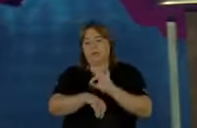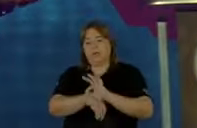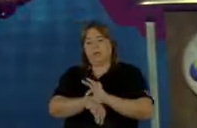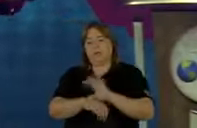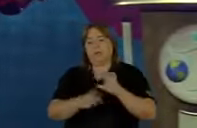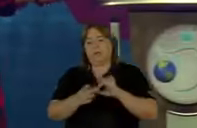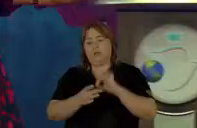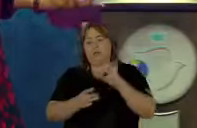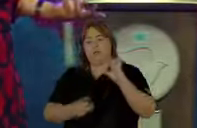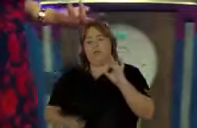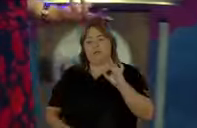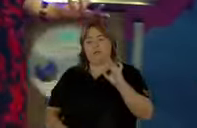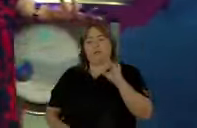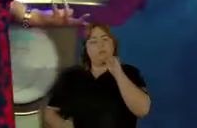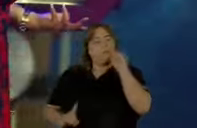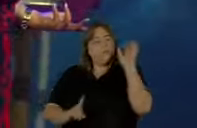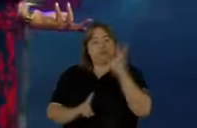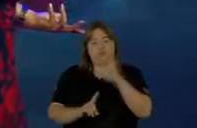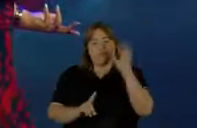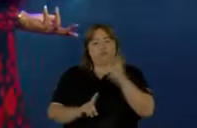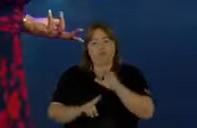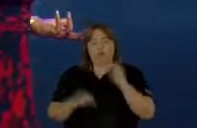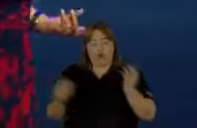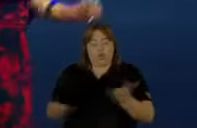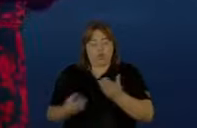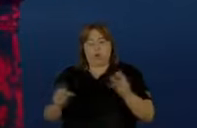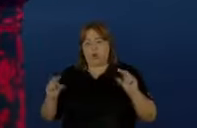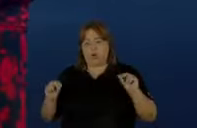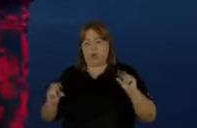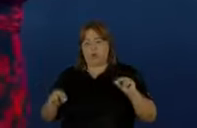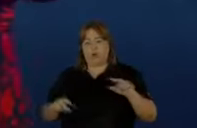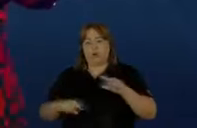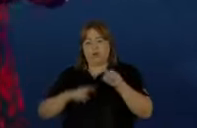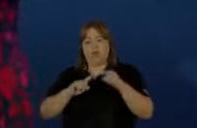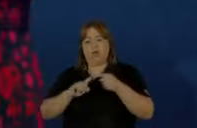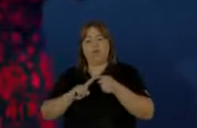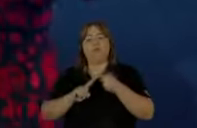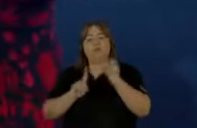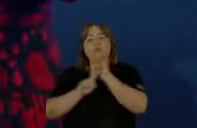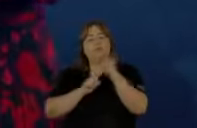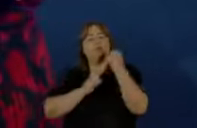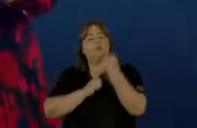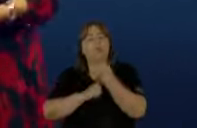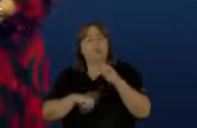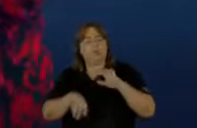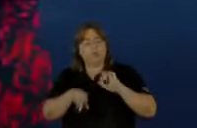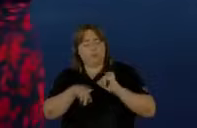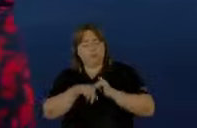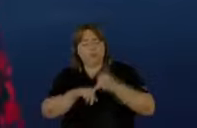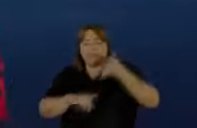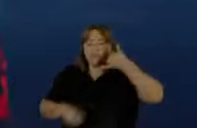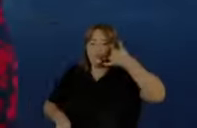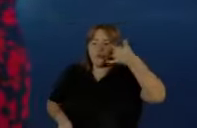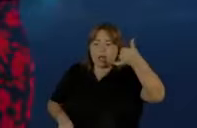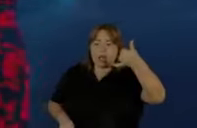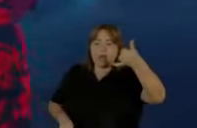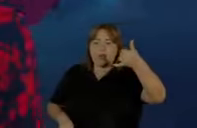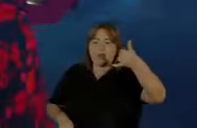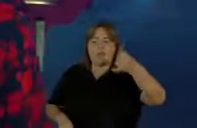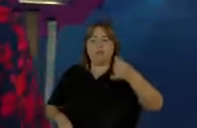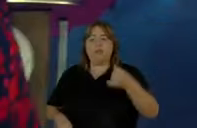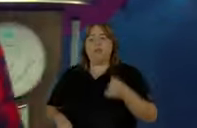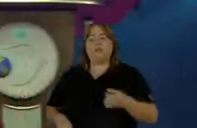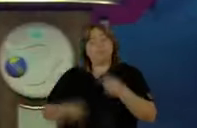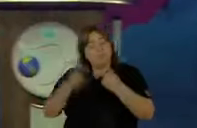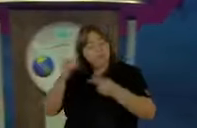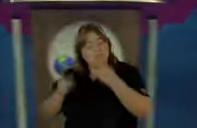espíritu de adivinación no se practica en esta casa. Cuando usted tenga una situación, llame a nuestras oficinas. Allí oramos. Si hay que ir a